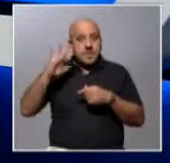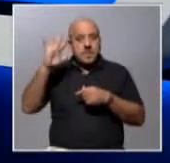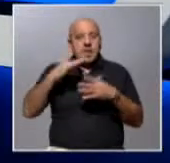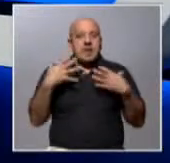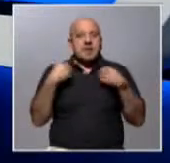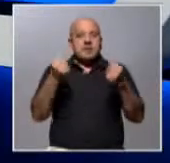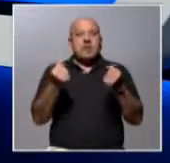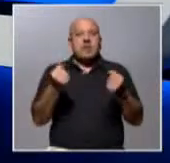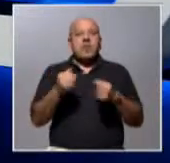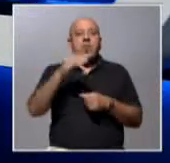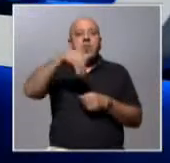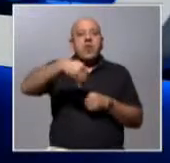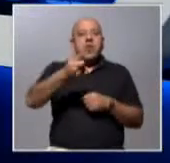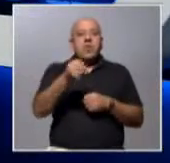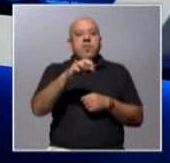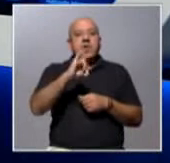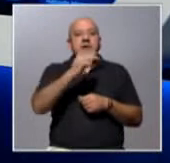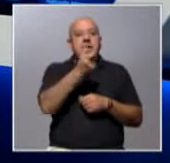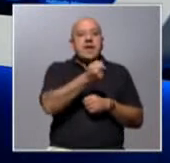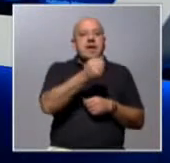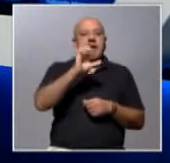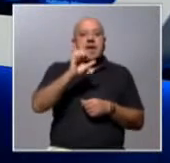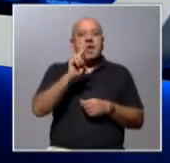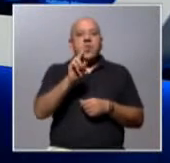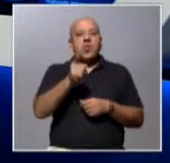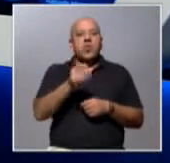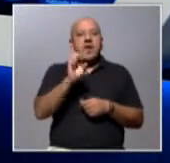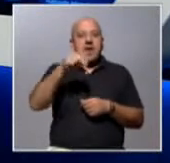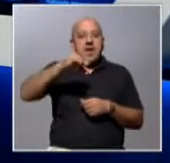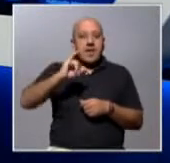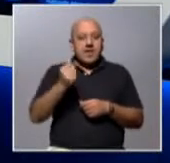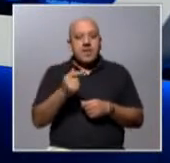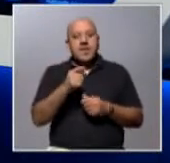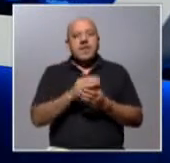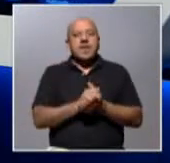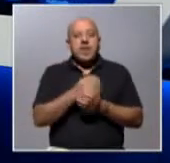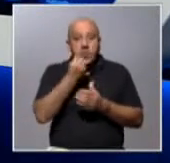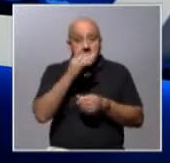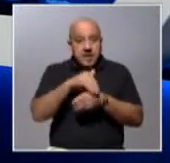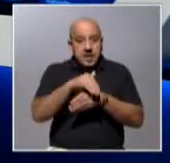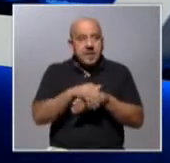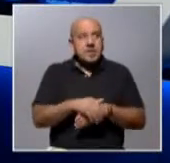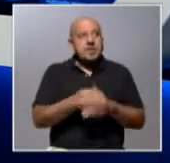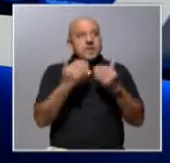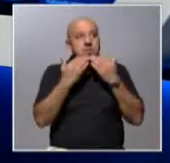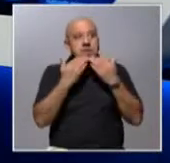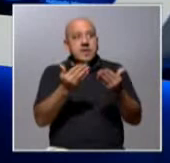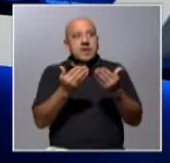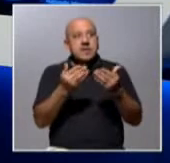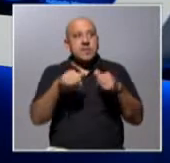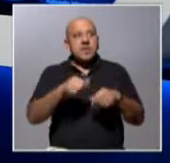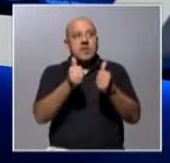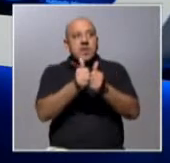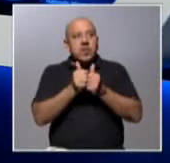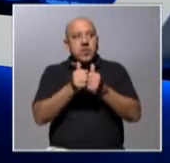María Eugenia Panizza. Muy buenas tardes, María Eugenia, ¿cómo estás? Hola, buenas tardes. Muchas gracias por compartir estos minutos con